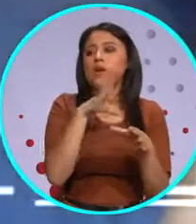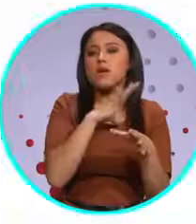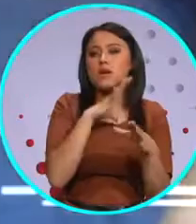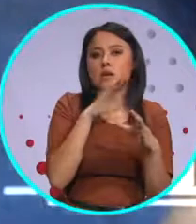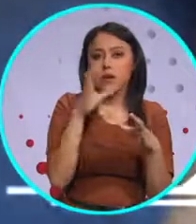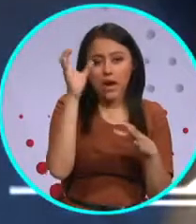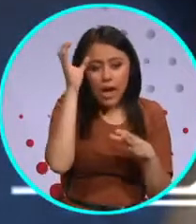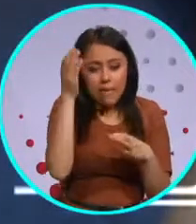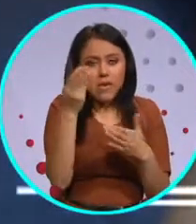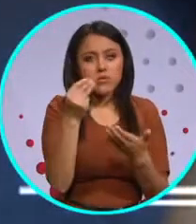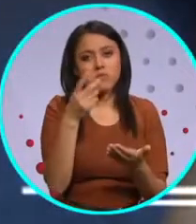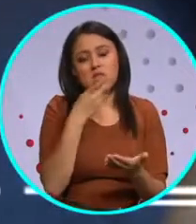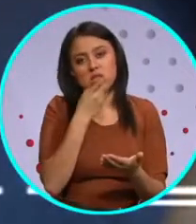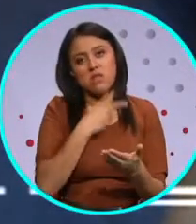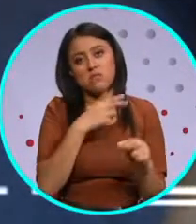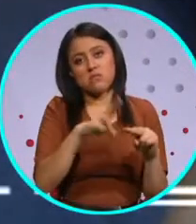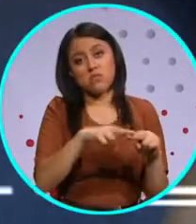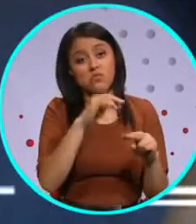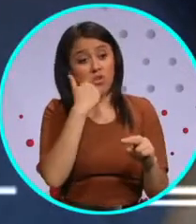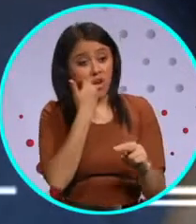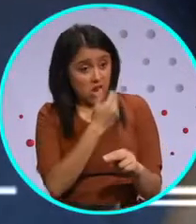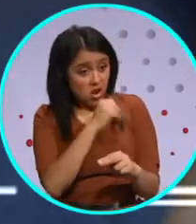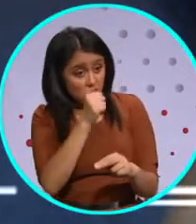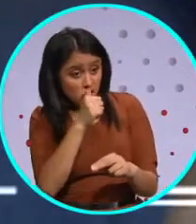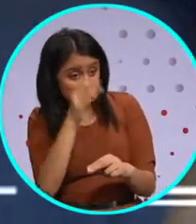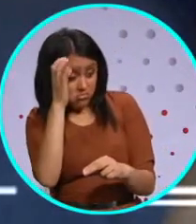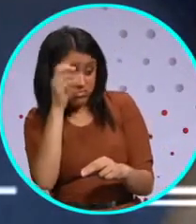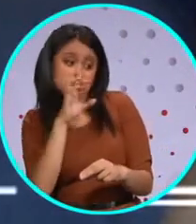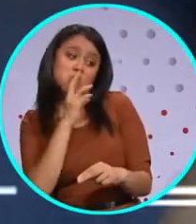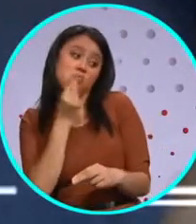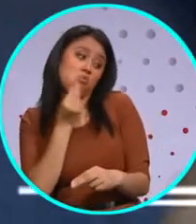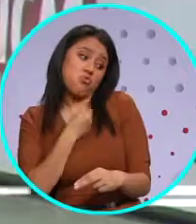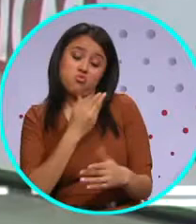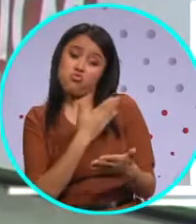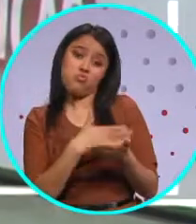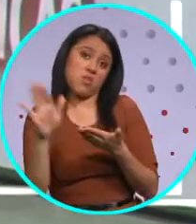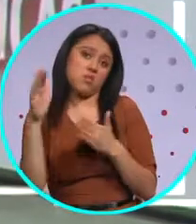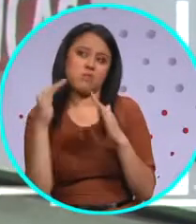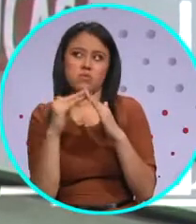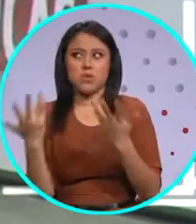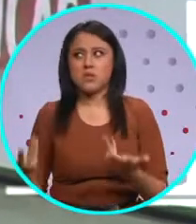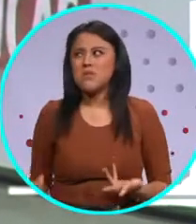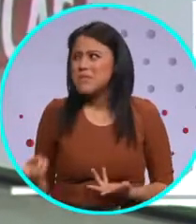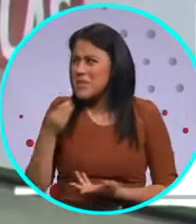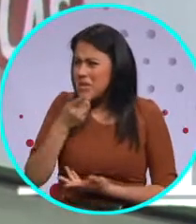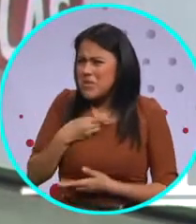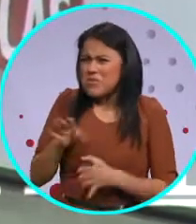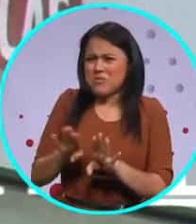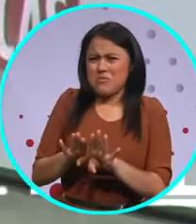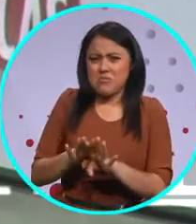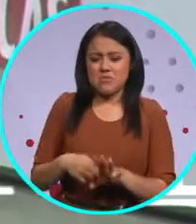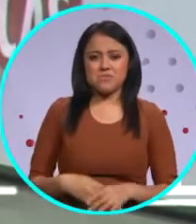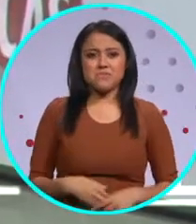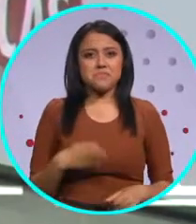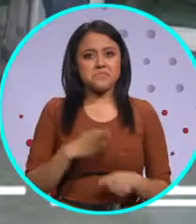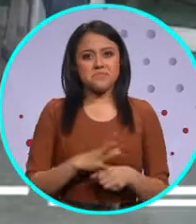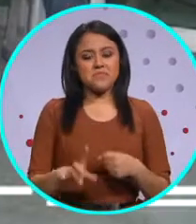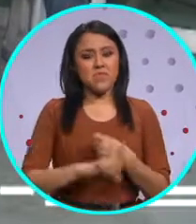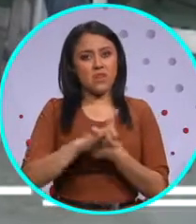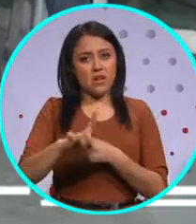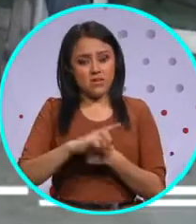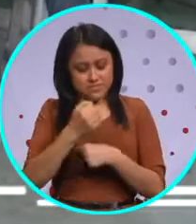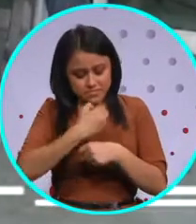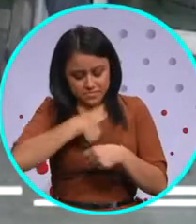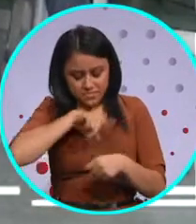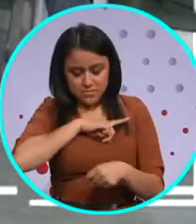sentadas y que si no pues no sólo mostrar nuestra casa y que cuando hubiera cámaras regresáramos la falta de atención oportuna complicado el estado de salud de los pacientes